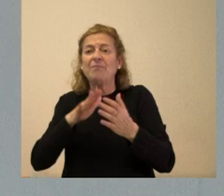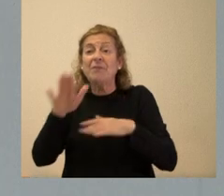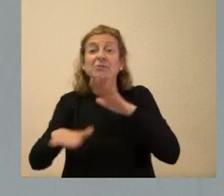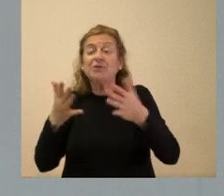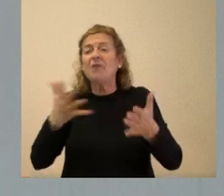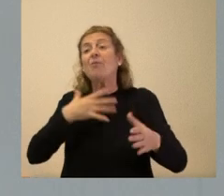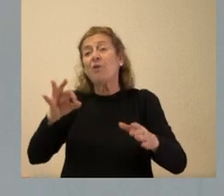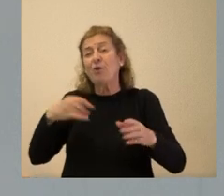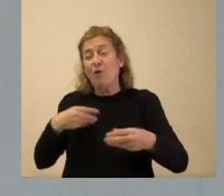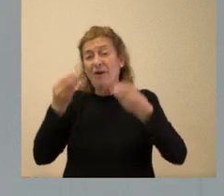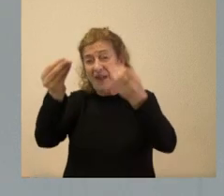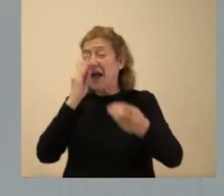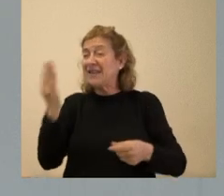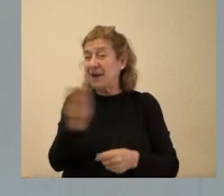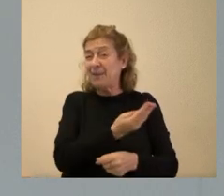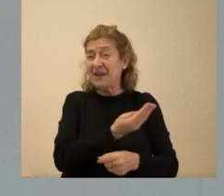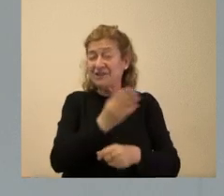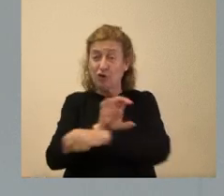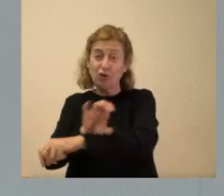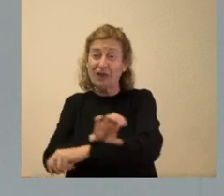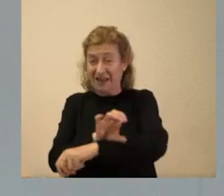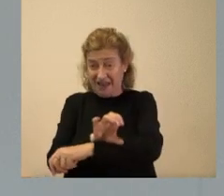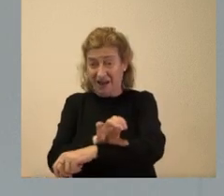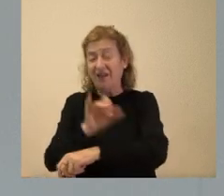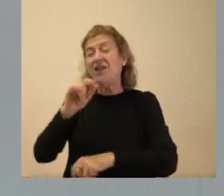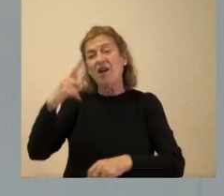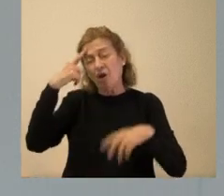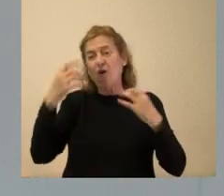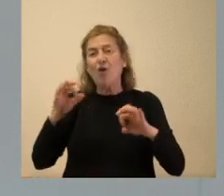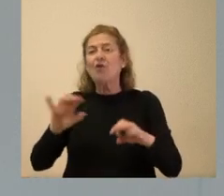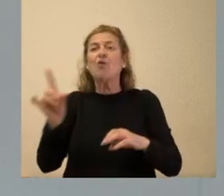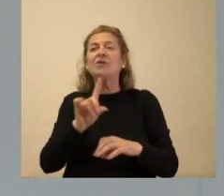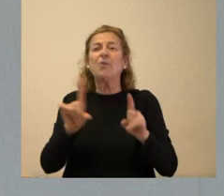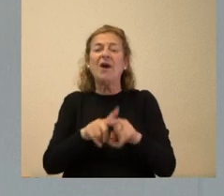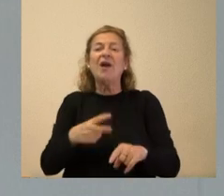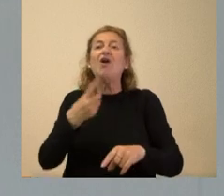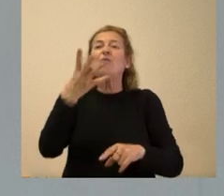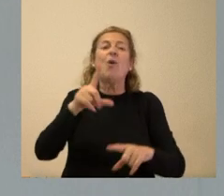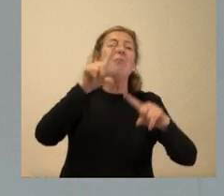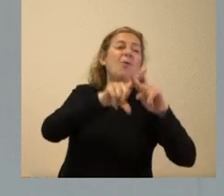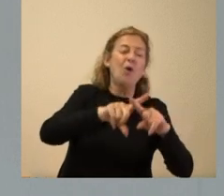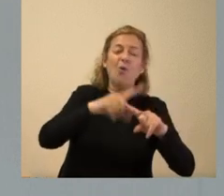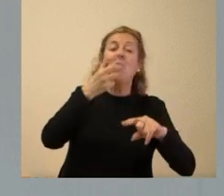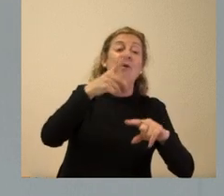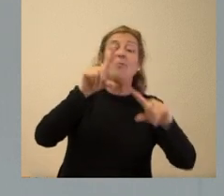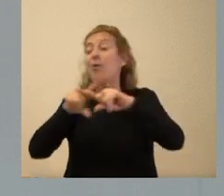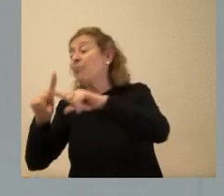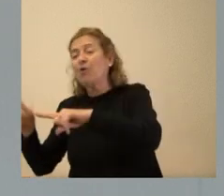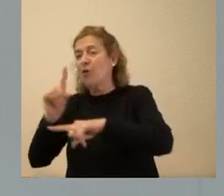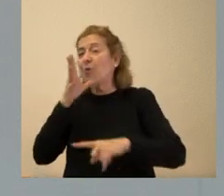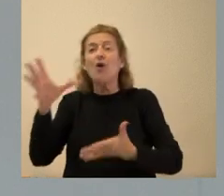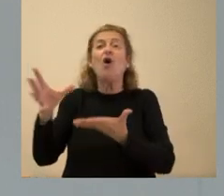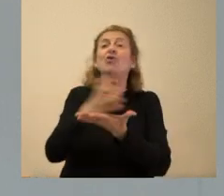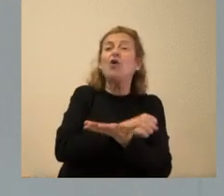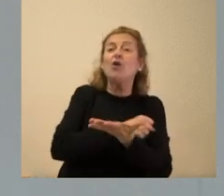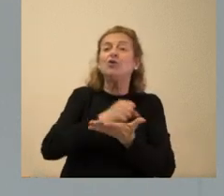los podemos ofrecer a través de la consejería y lógicamente no se trata de un número multiplicado por una cifra porque no todos los